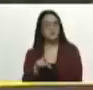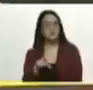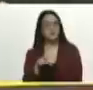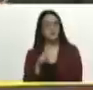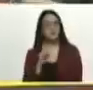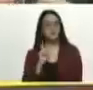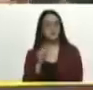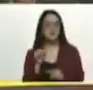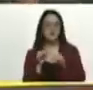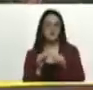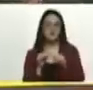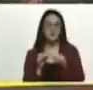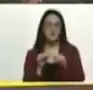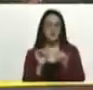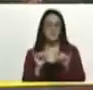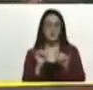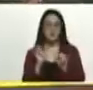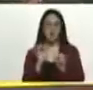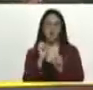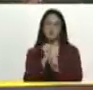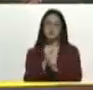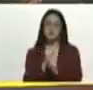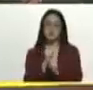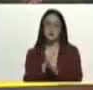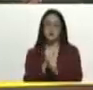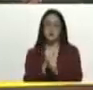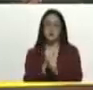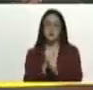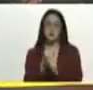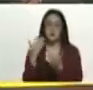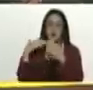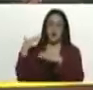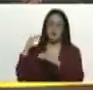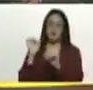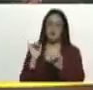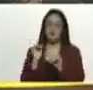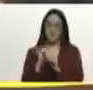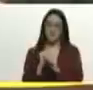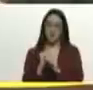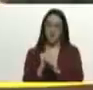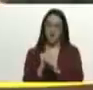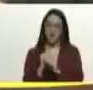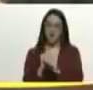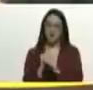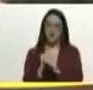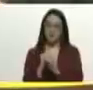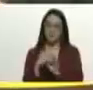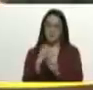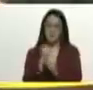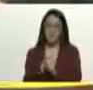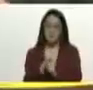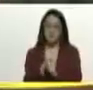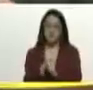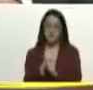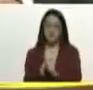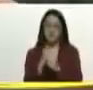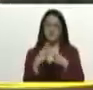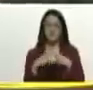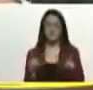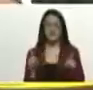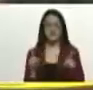que seguir lo mismo o trabajar como trabajábamos. Podremos trabajar